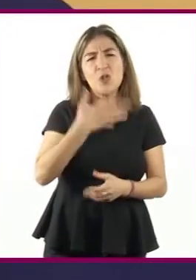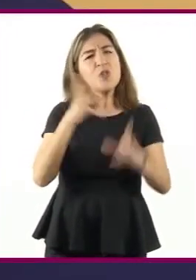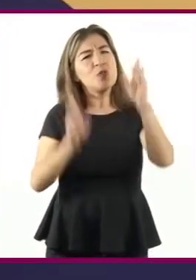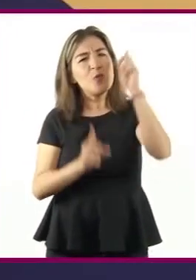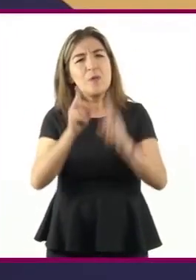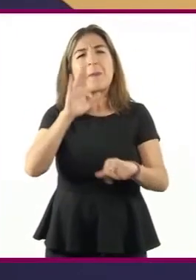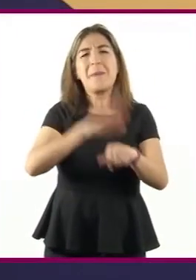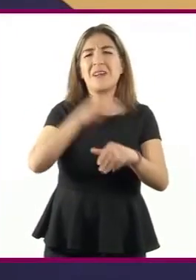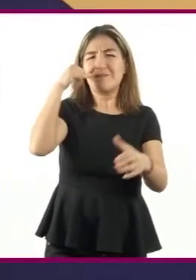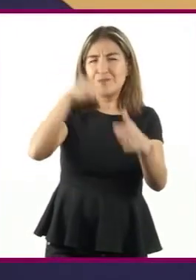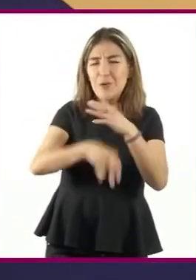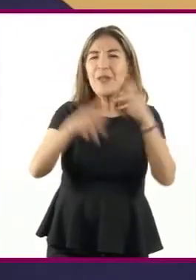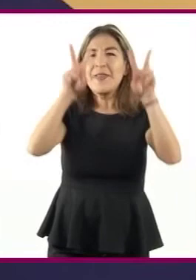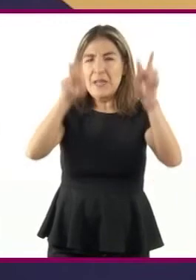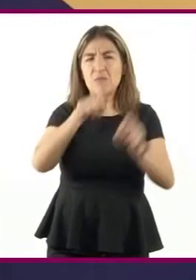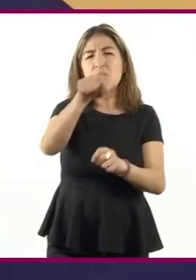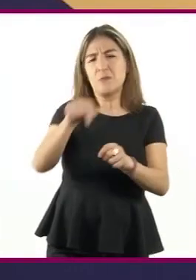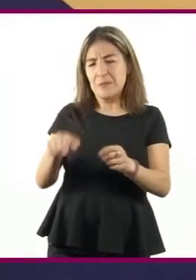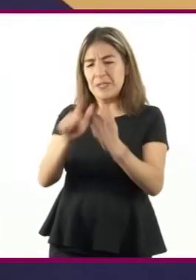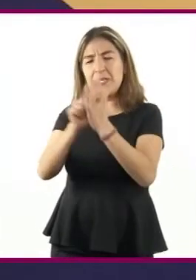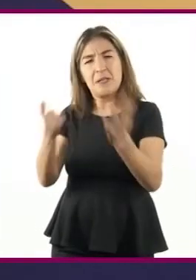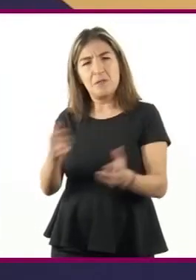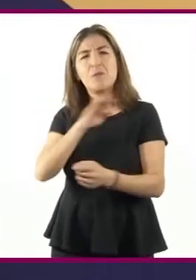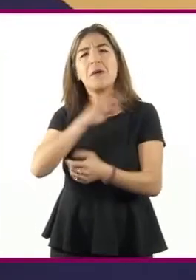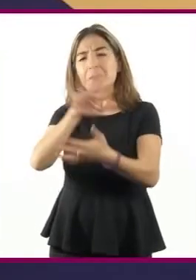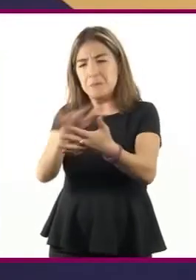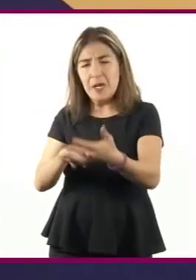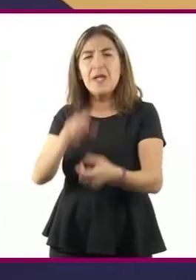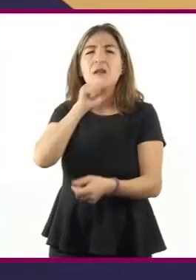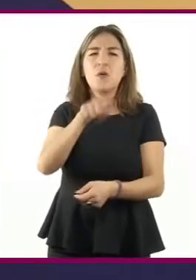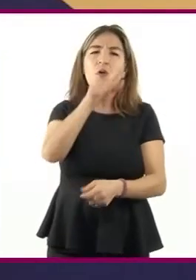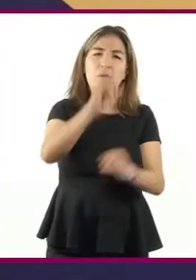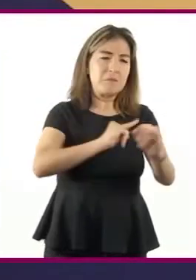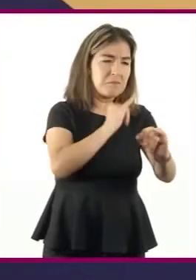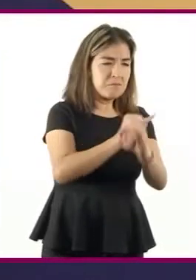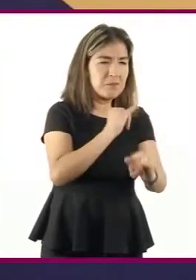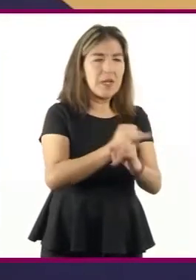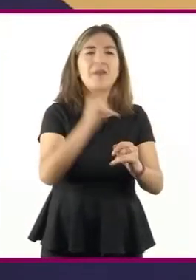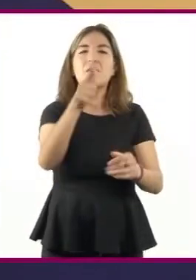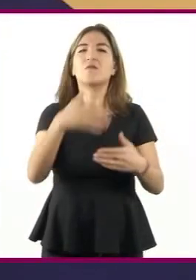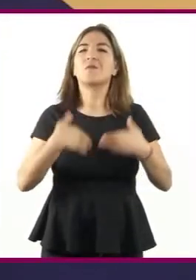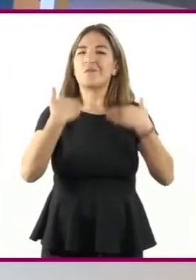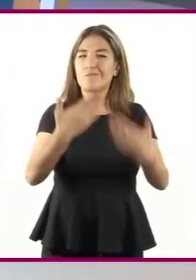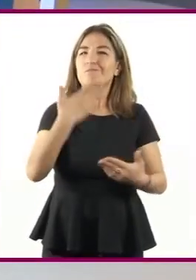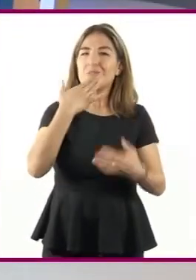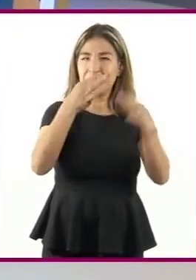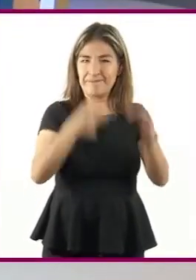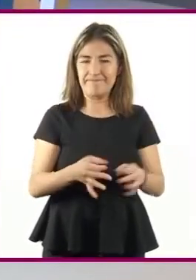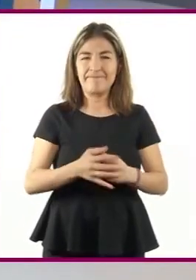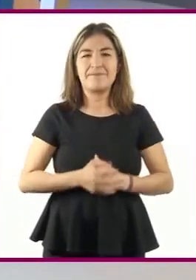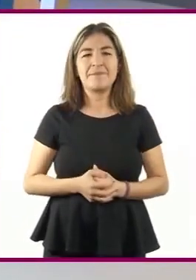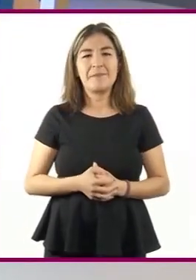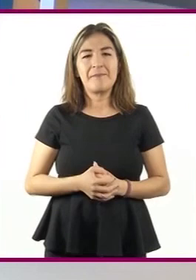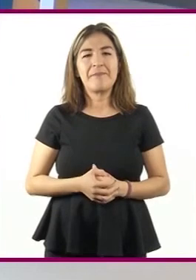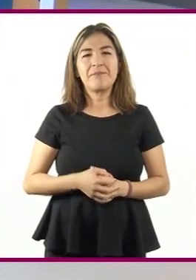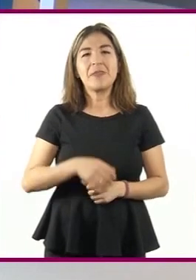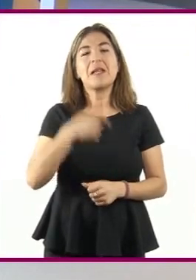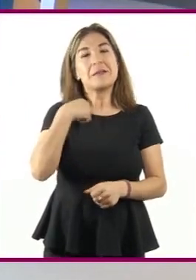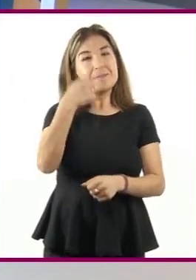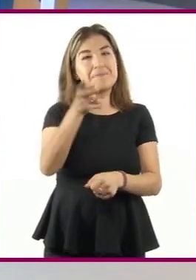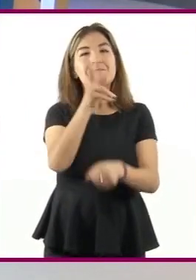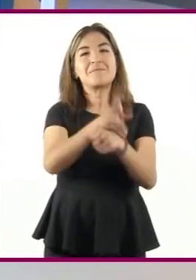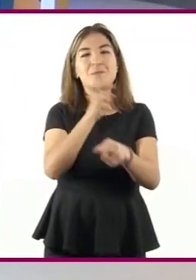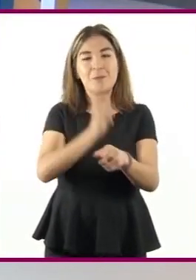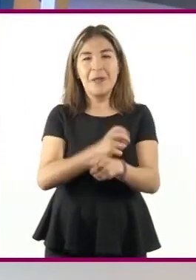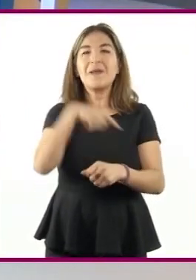tema, revisen su libro de texto u otras fuentes de información como páginas de internet confiables. Las y los